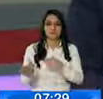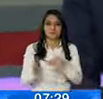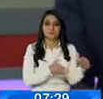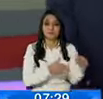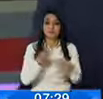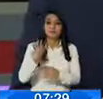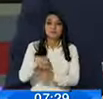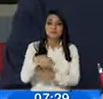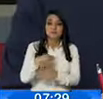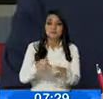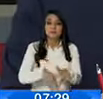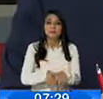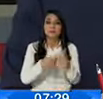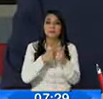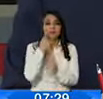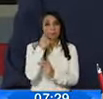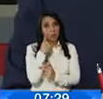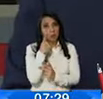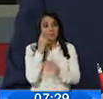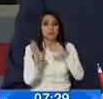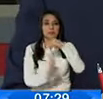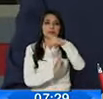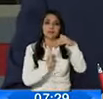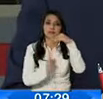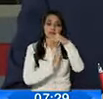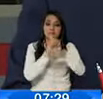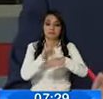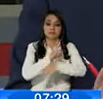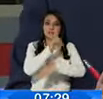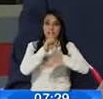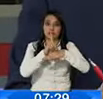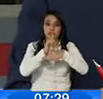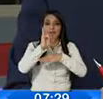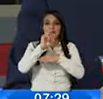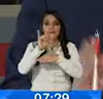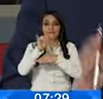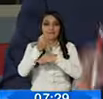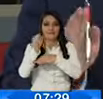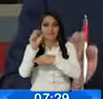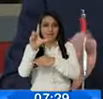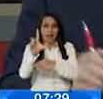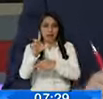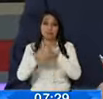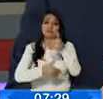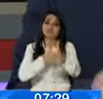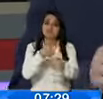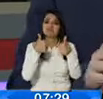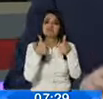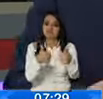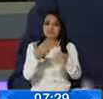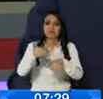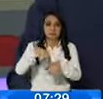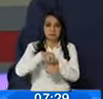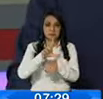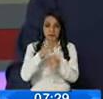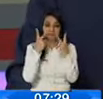miércoles iniciaron las pruebas ser bachiller, según el director del INEVAL. El proceso se llevó a cabo con absoluta normalidad.